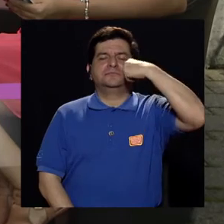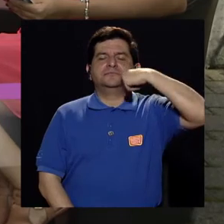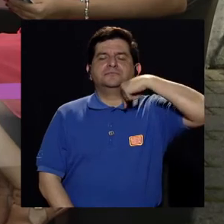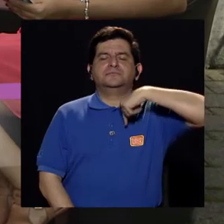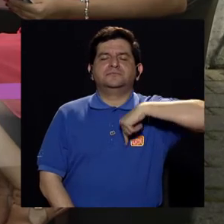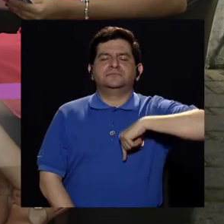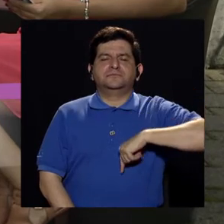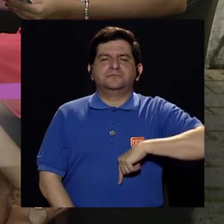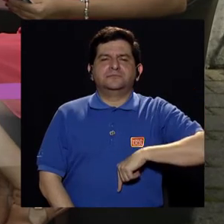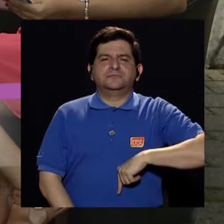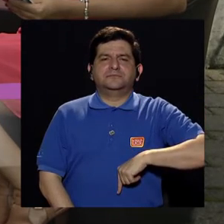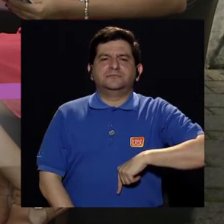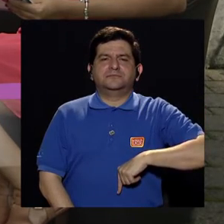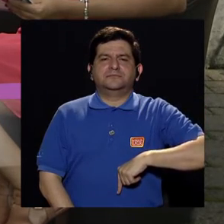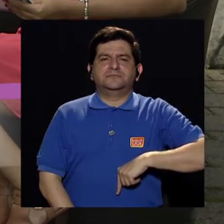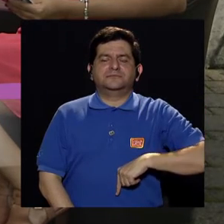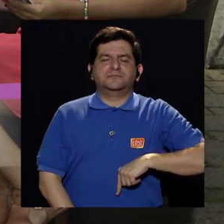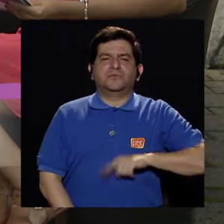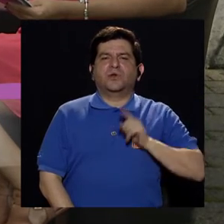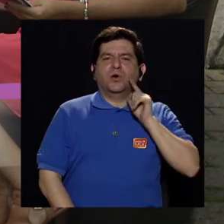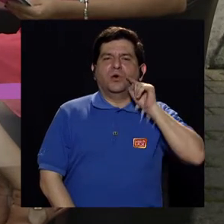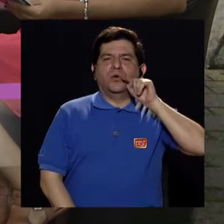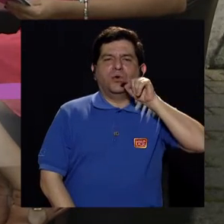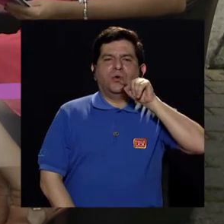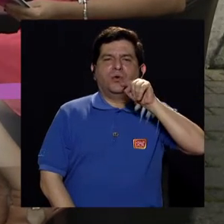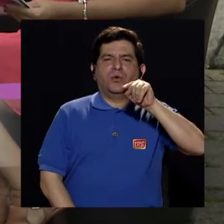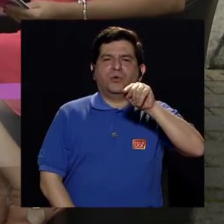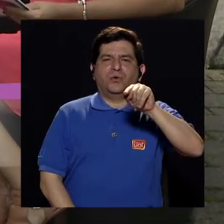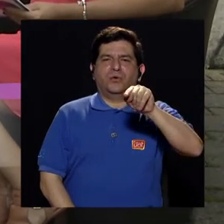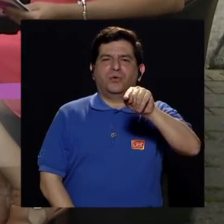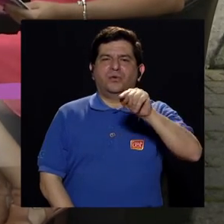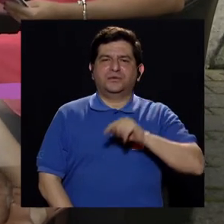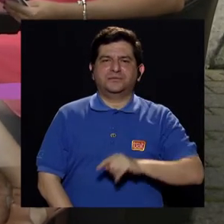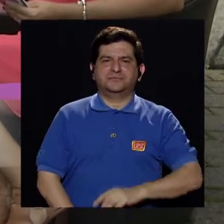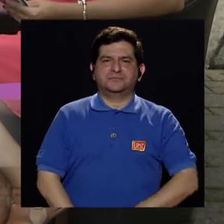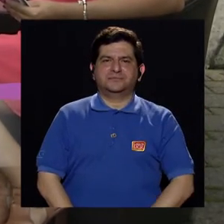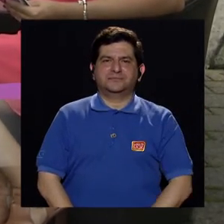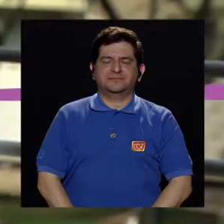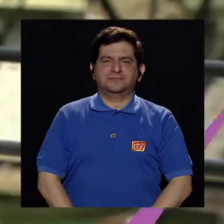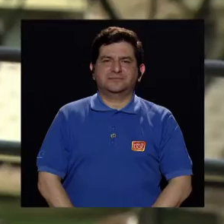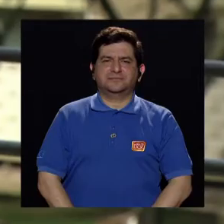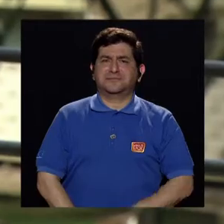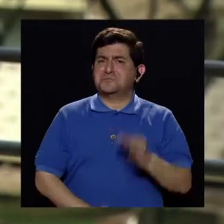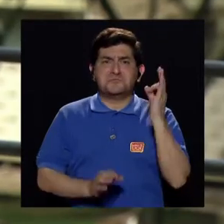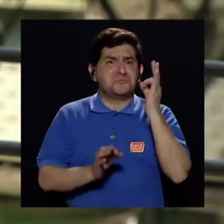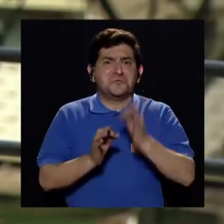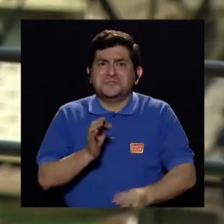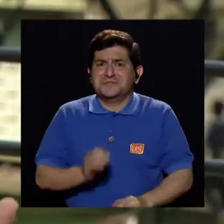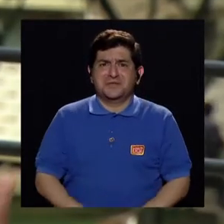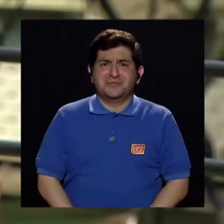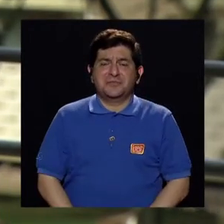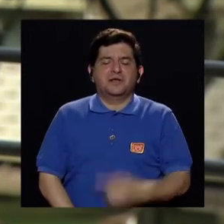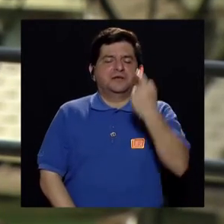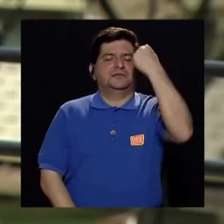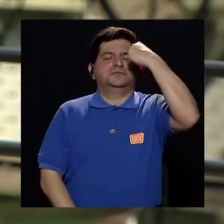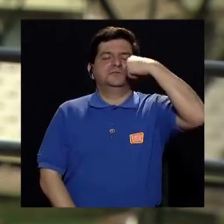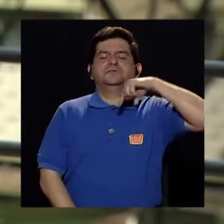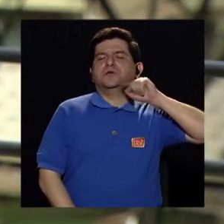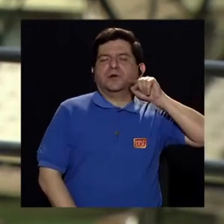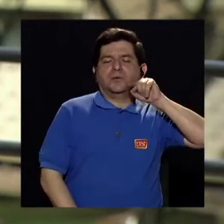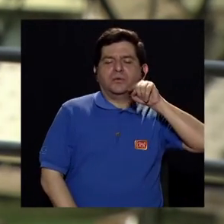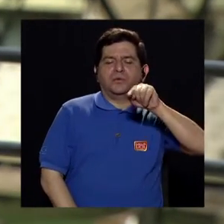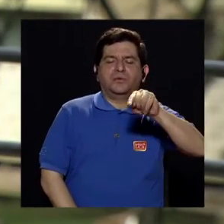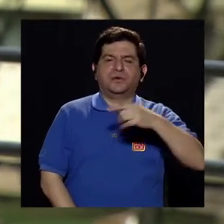por la nariz y exhalemos por la boca. Ese simple inhalar y